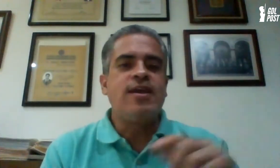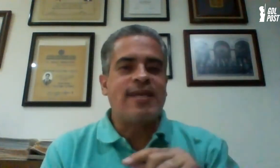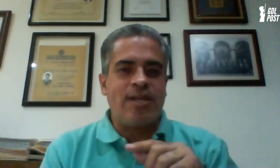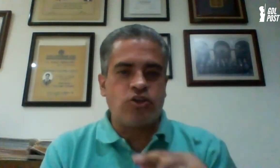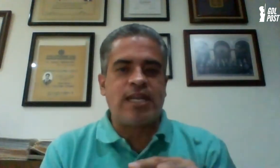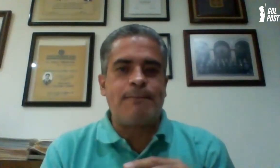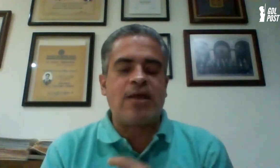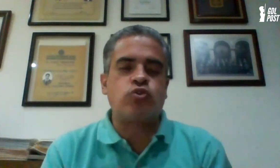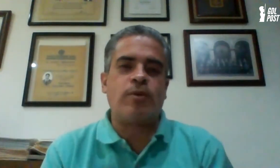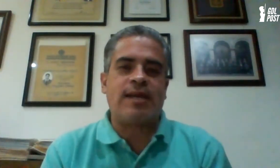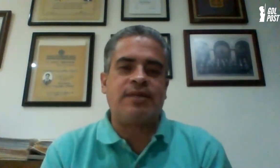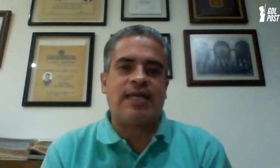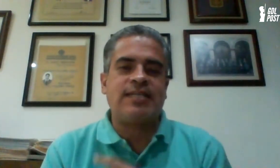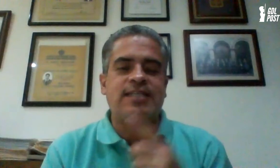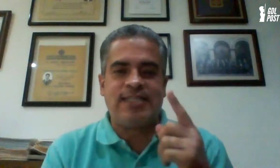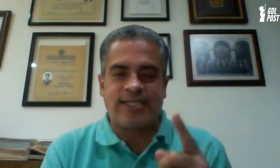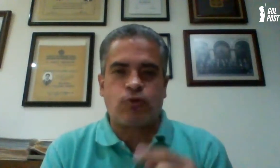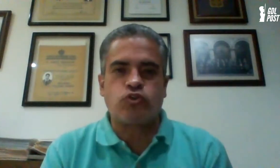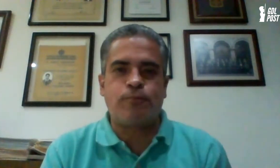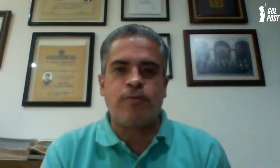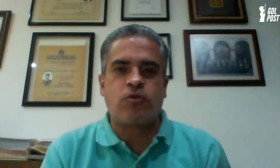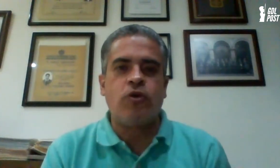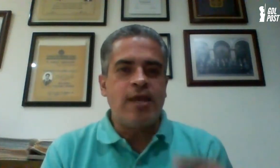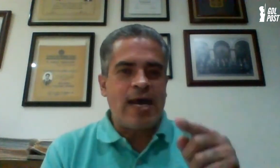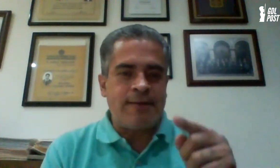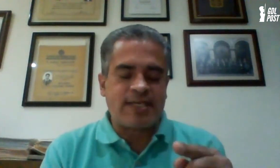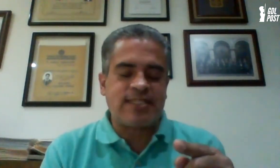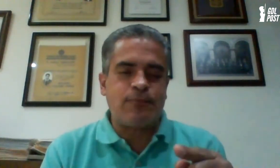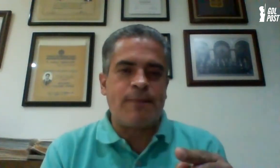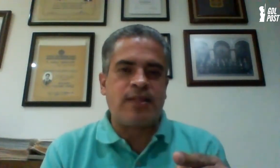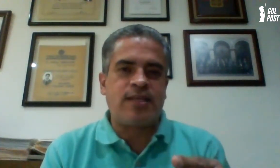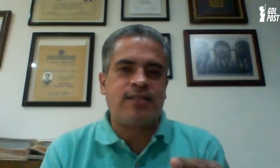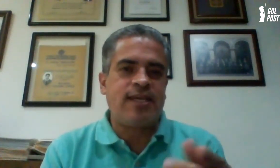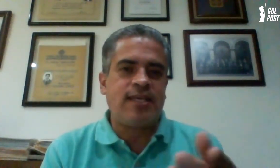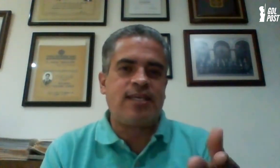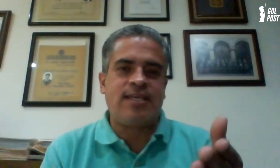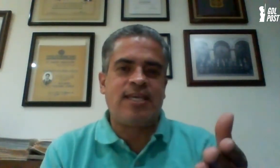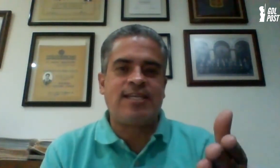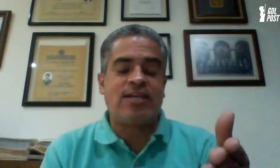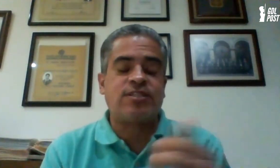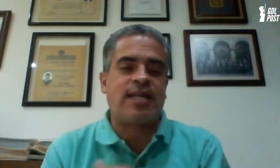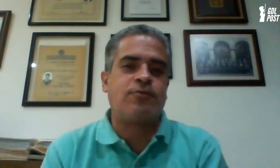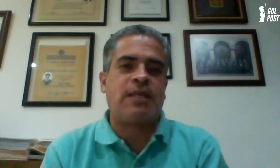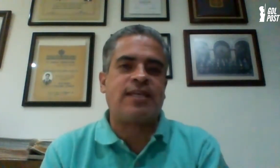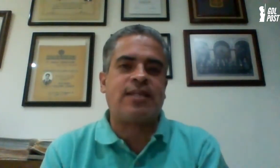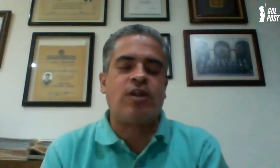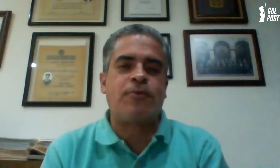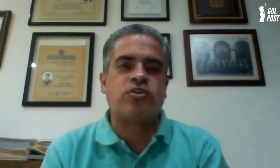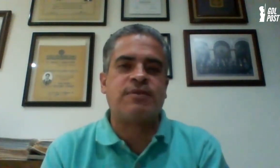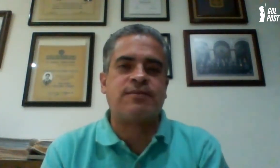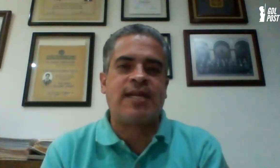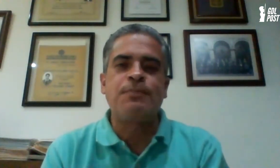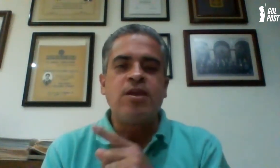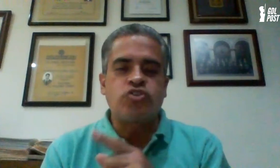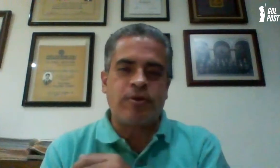Esperemos que no sean empleados gubernamentales ni recurso público. Habrá que estar muy al pendiente y ya nos estaremos platicando la